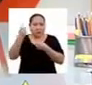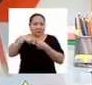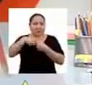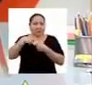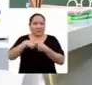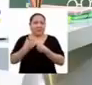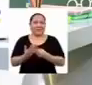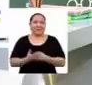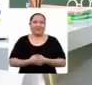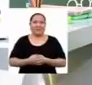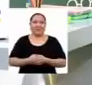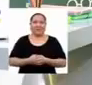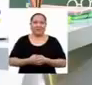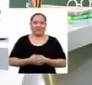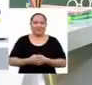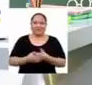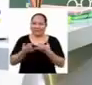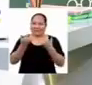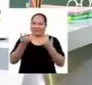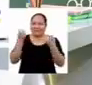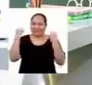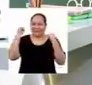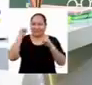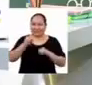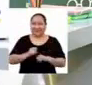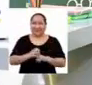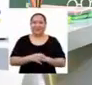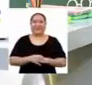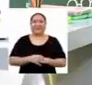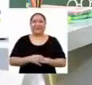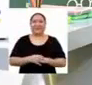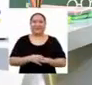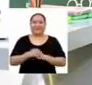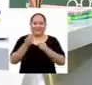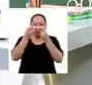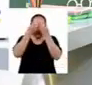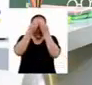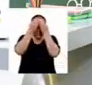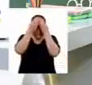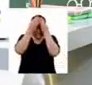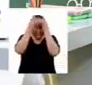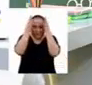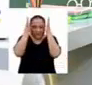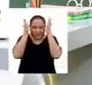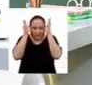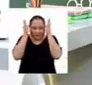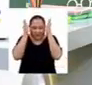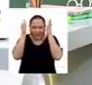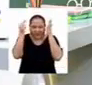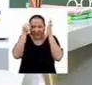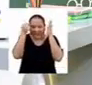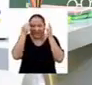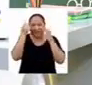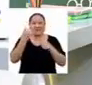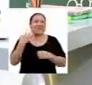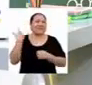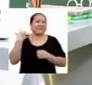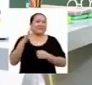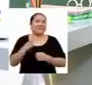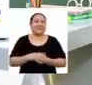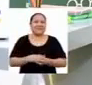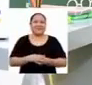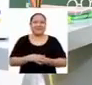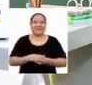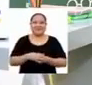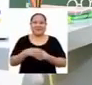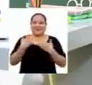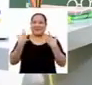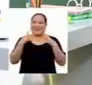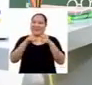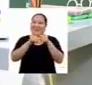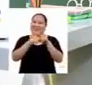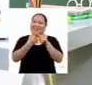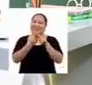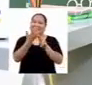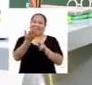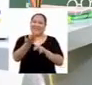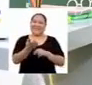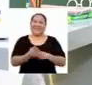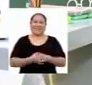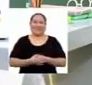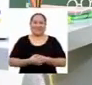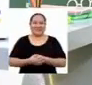participar. Ahora sí, despertemos todos nuestros sentidos y activemos nuestra mente que... ¡ya